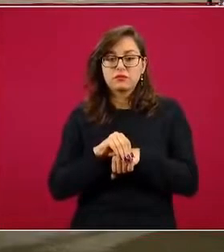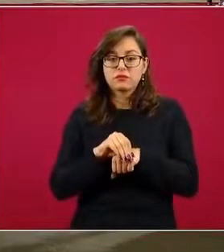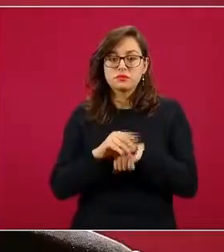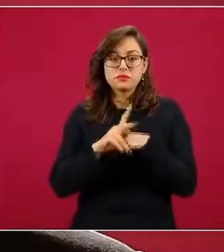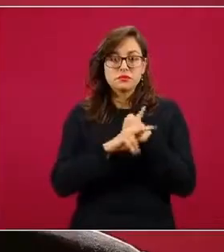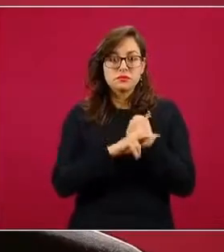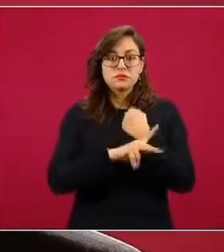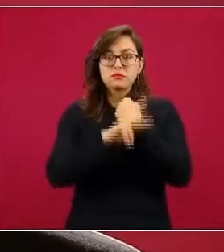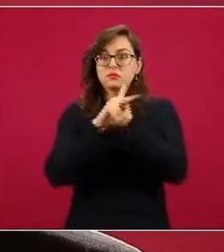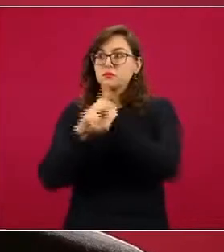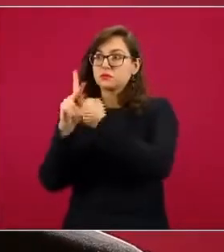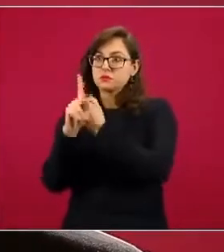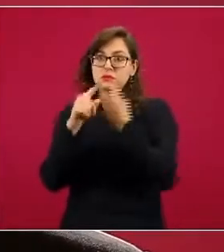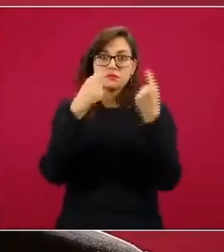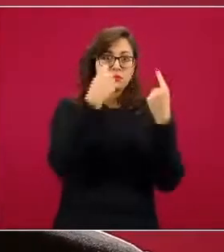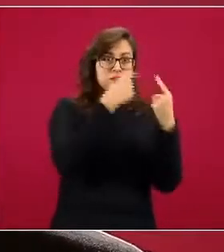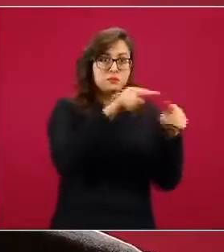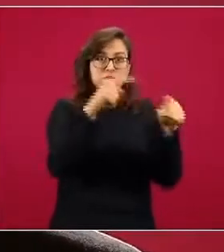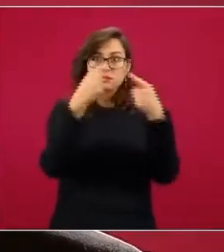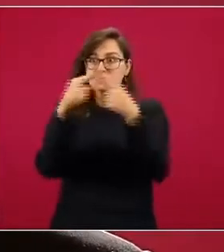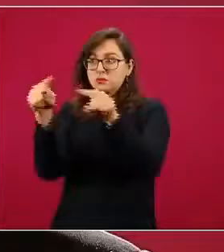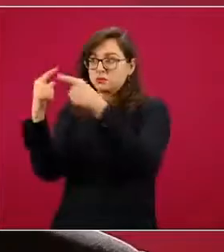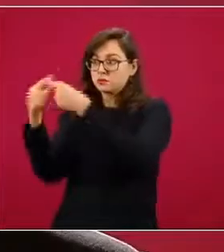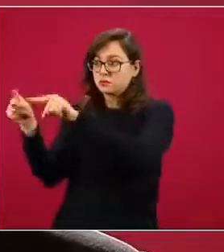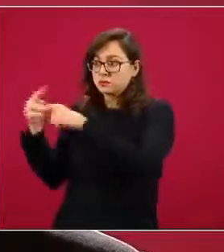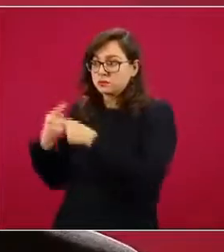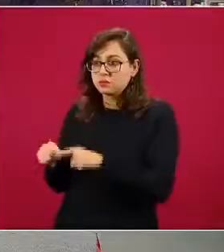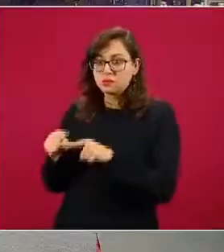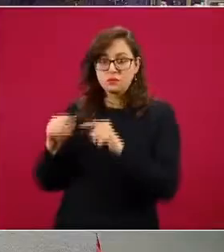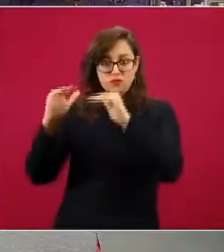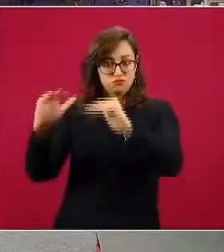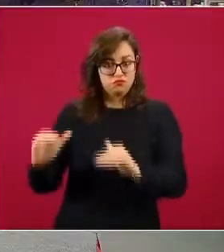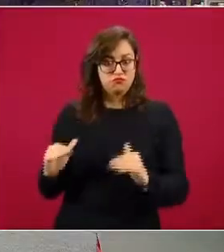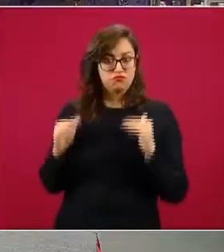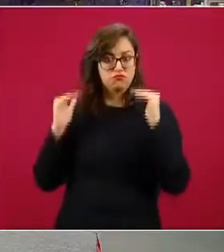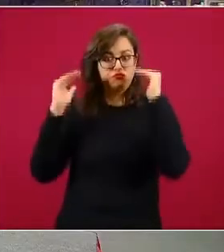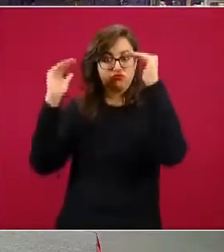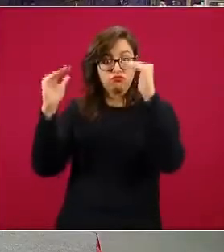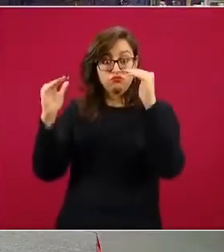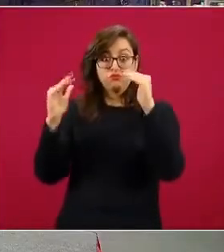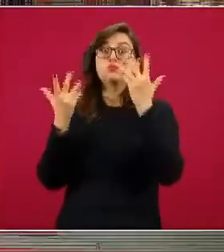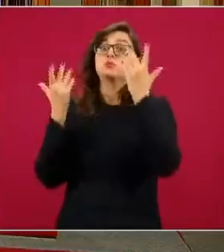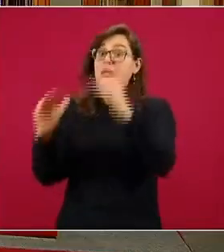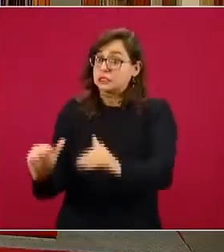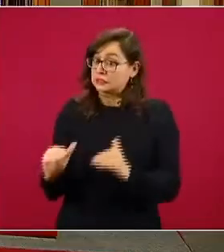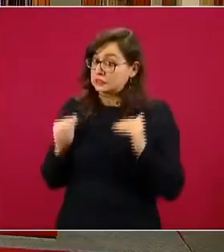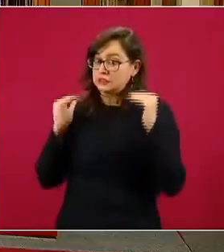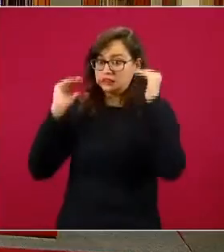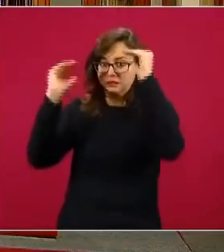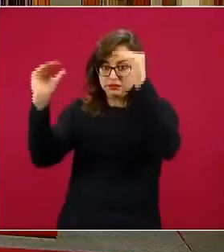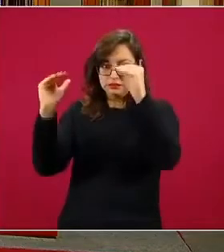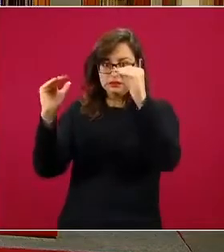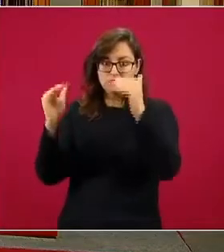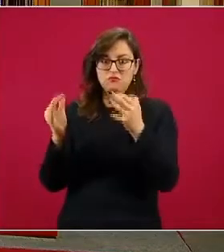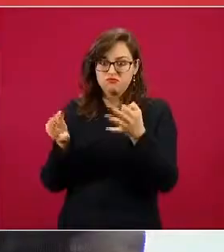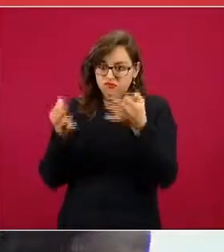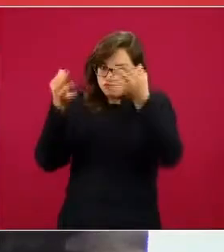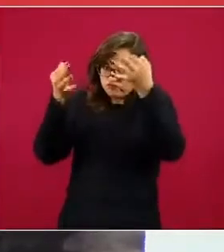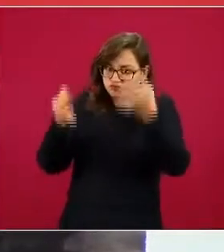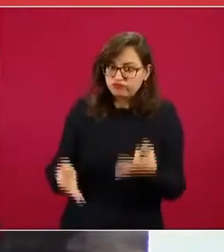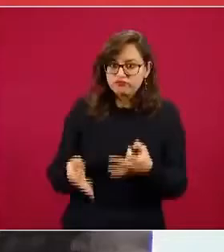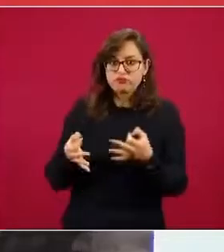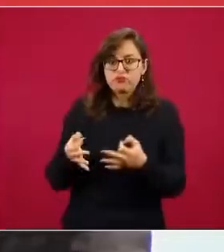las distintas agencias de regulación sanitaria con alto desempeño, subrayo, con alto desempeño, calificadas